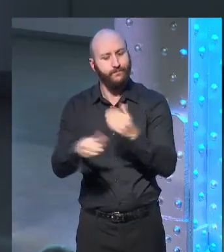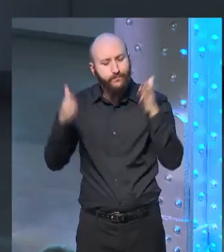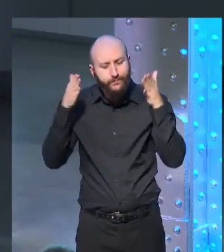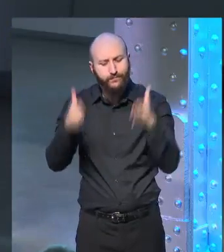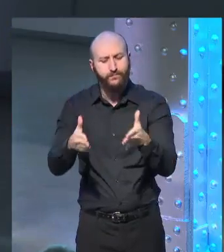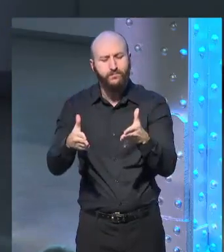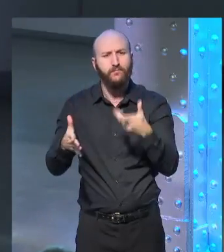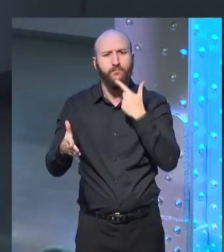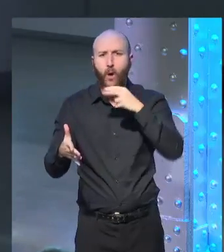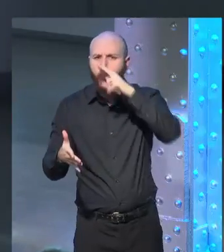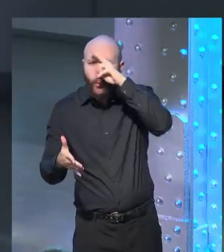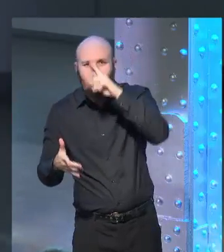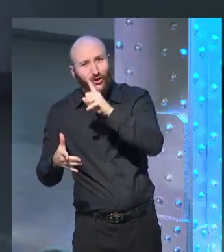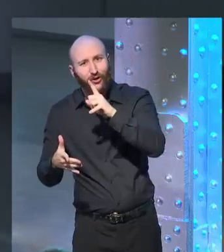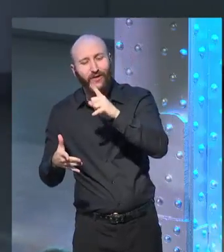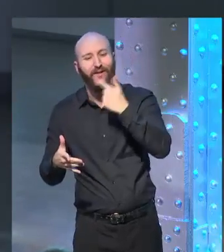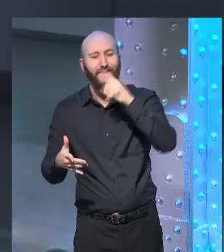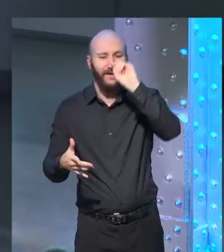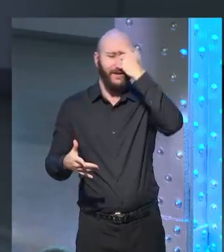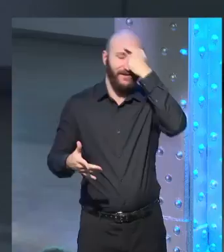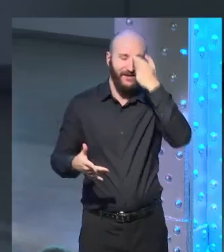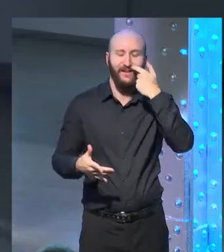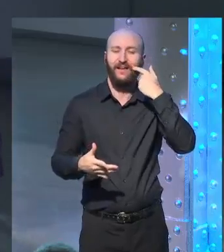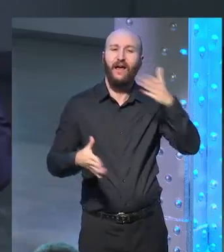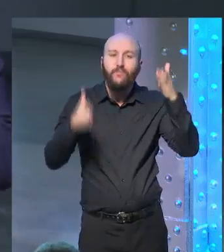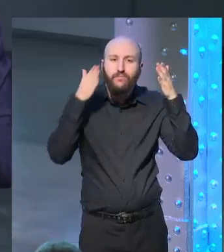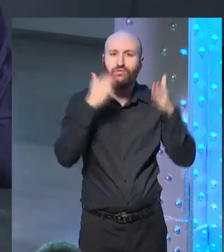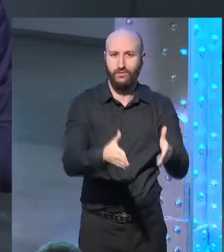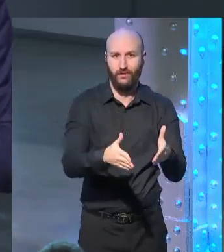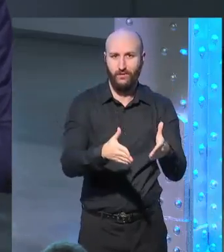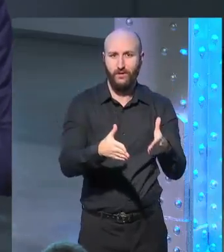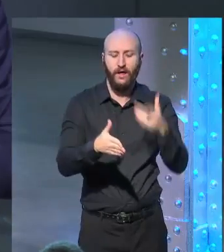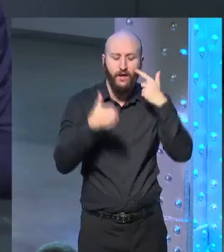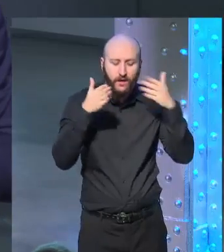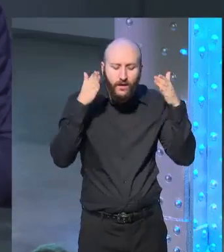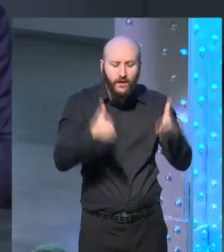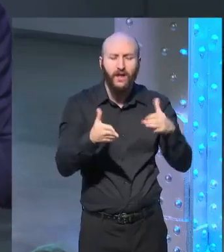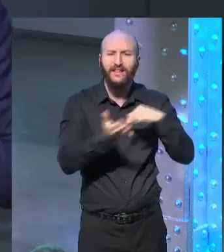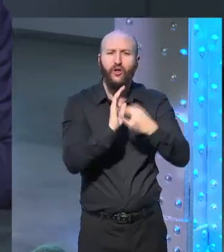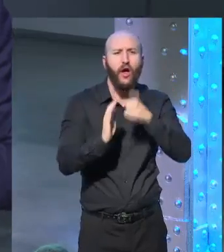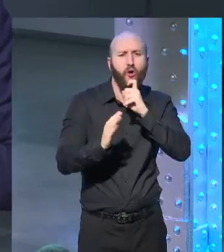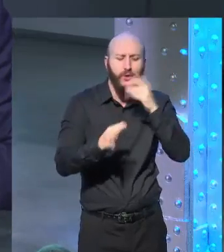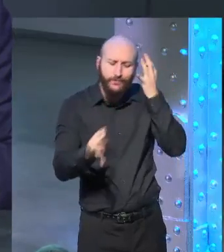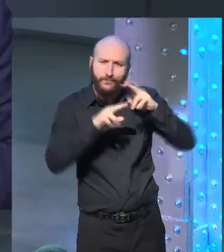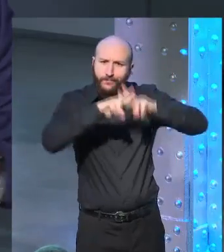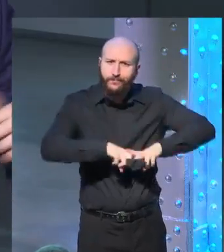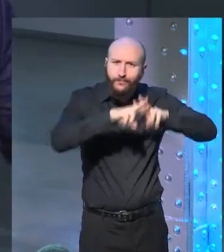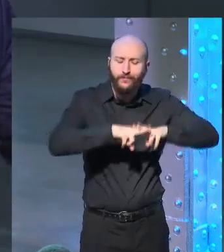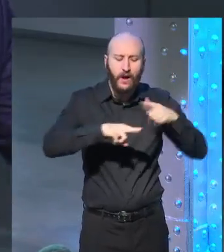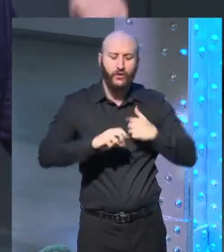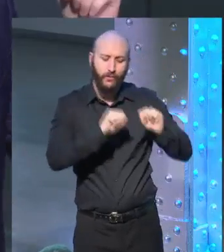estemos preocupados, sino ocupados en entender en qué consisten las tecnologías y cómo nos debemos de